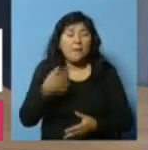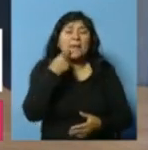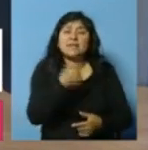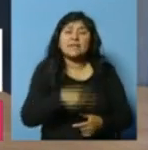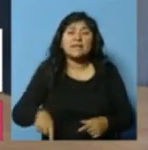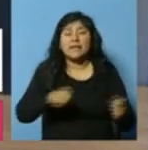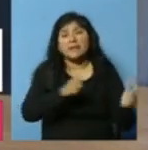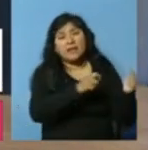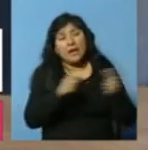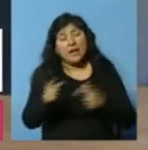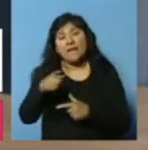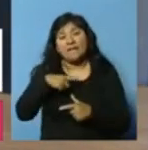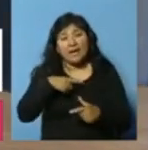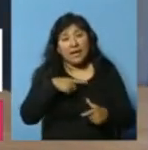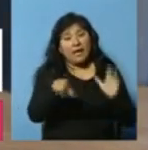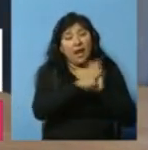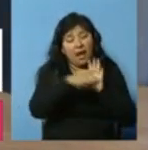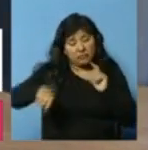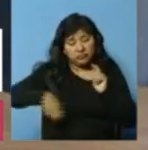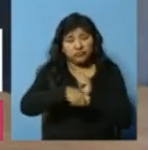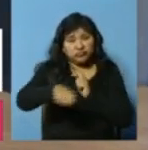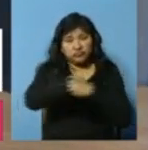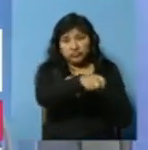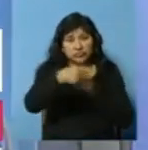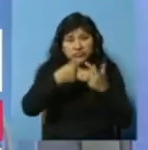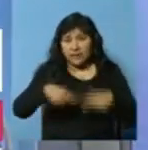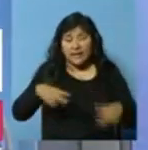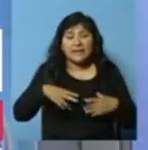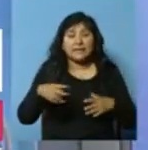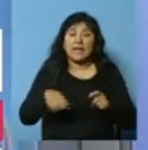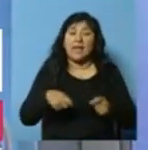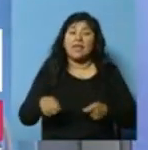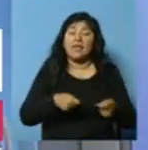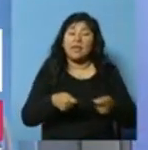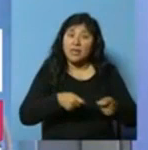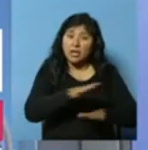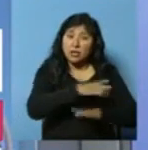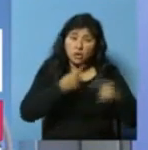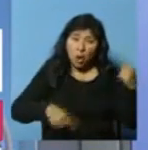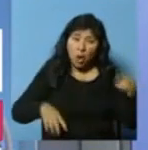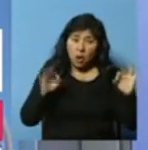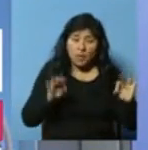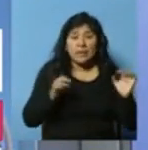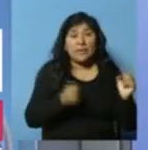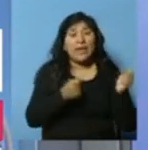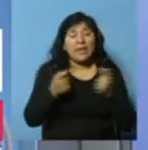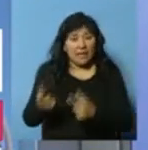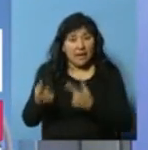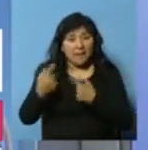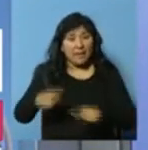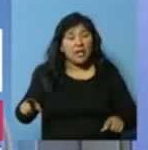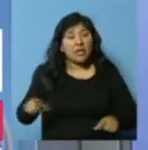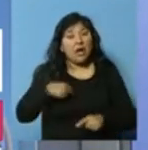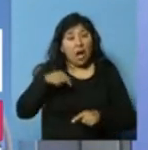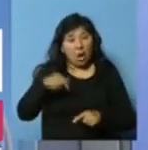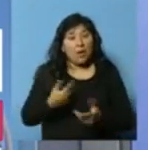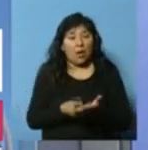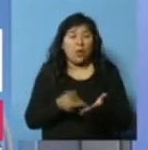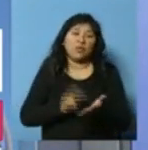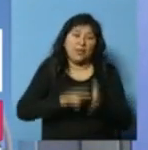los aspectos legales están todos cubiertos ahora estamos rearmando la oferta